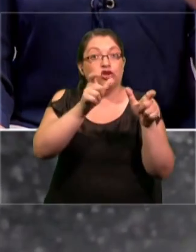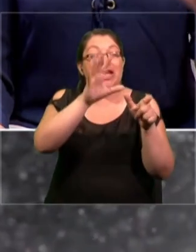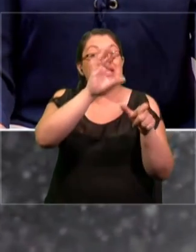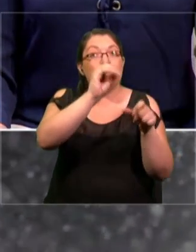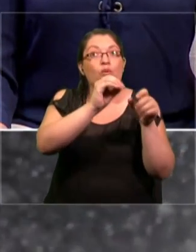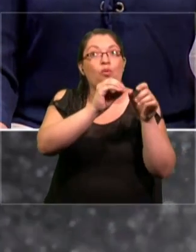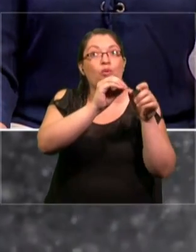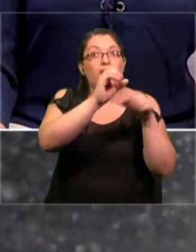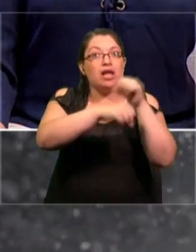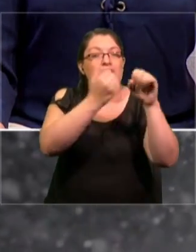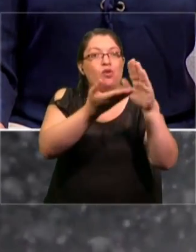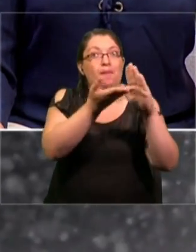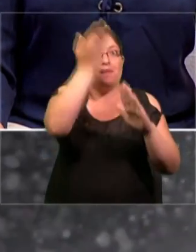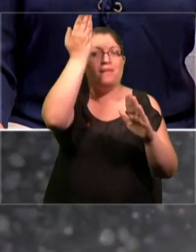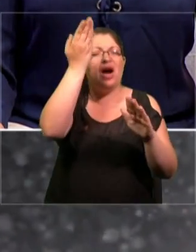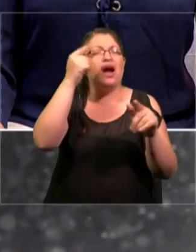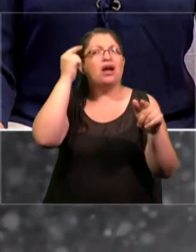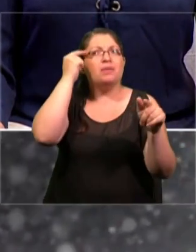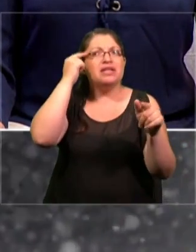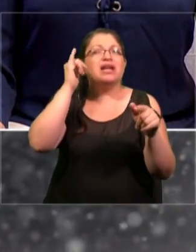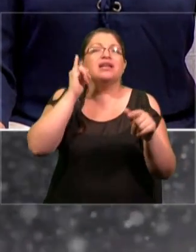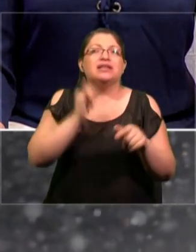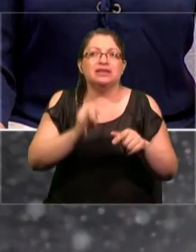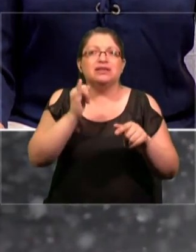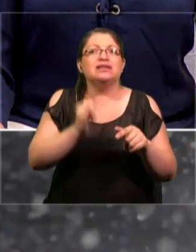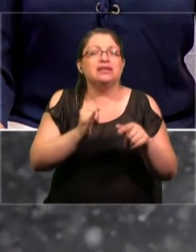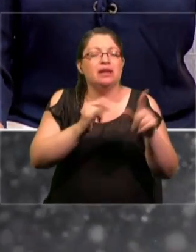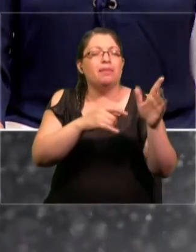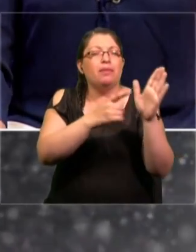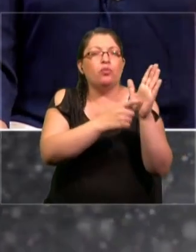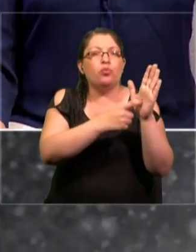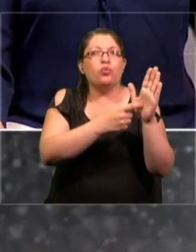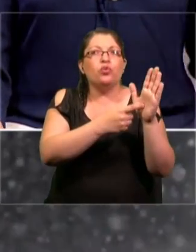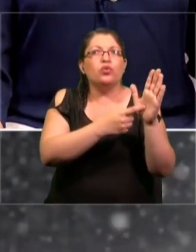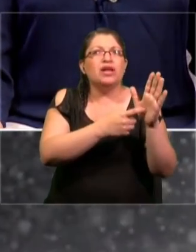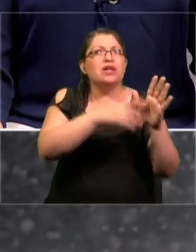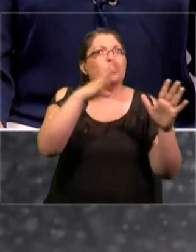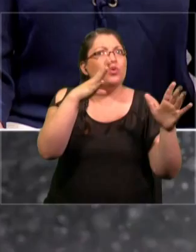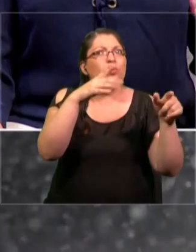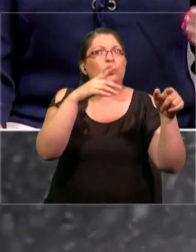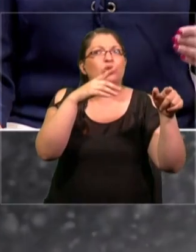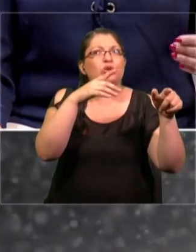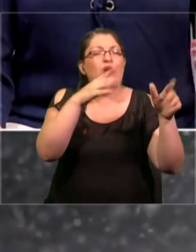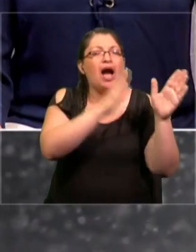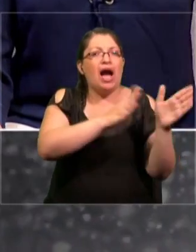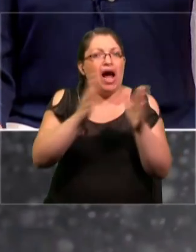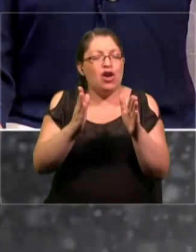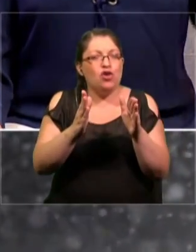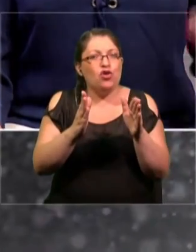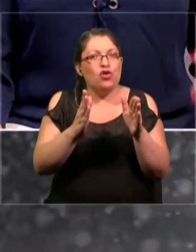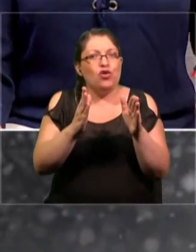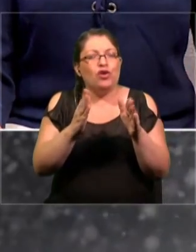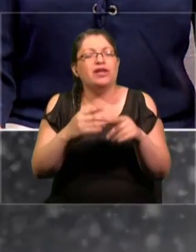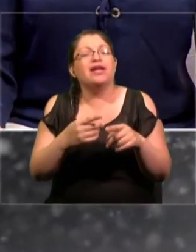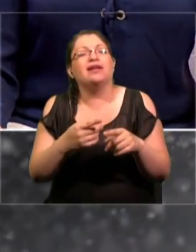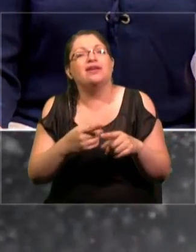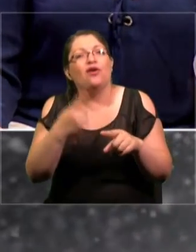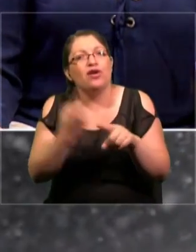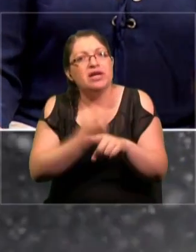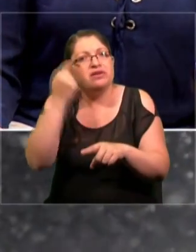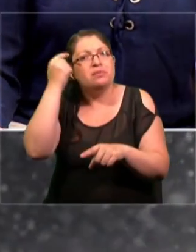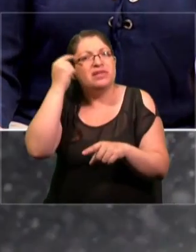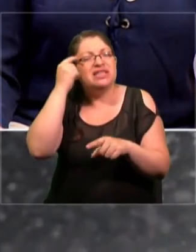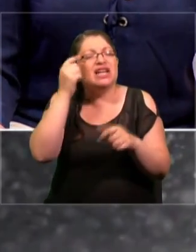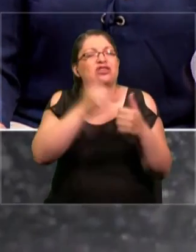que sí le ponen un punto al tema del orden público, repensando la autoridad, redefiniendo lo que es